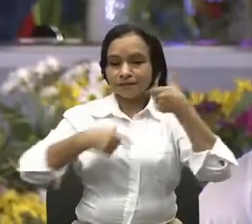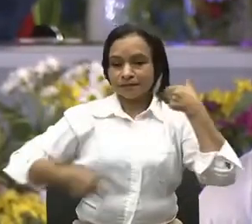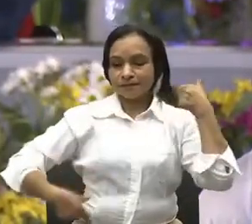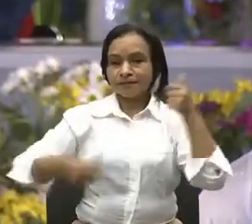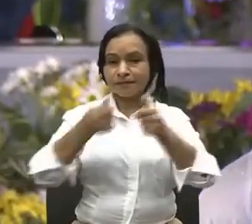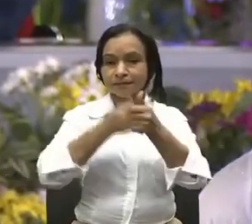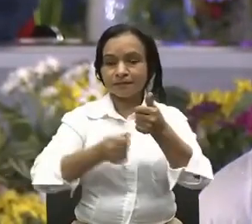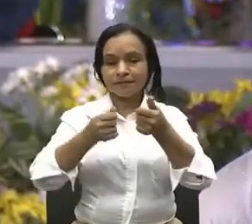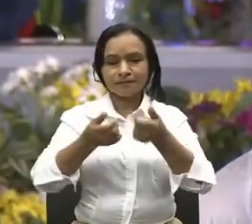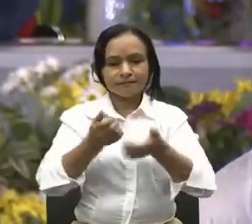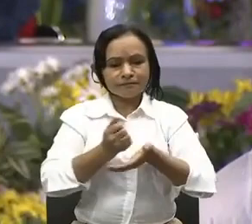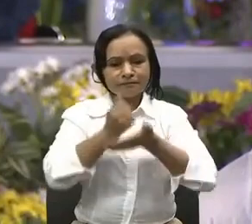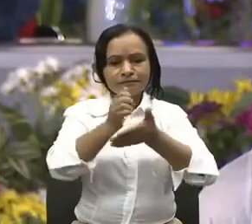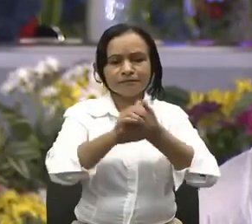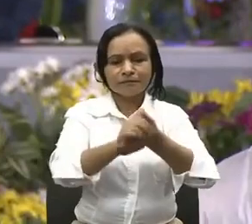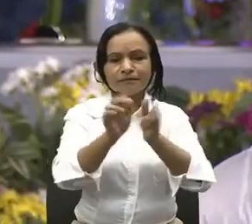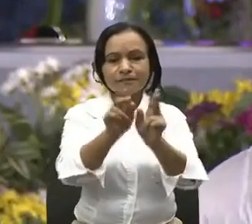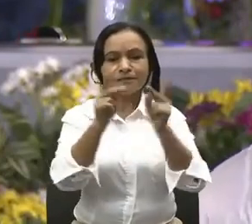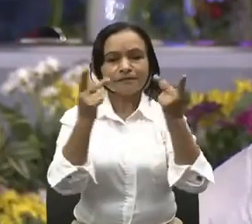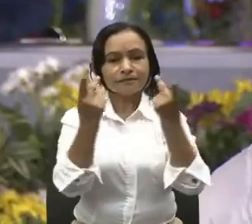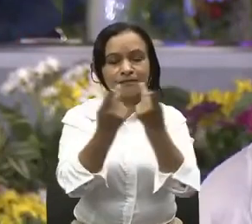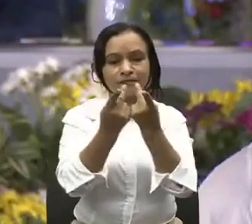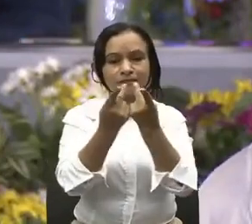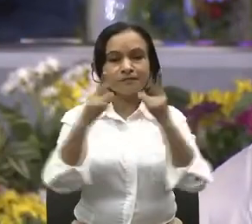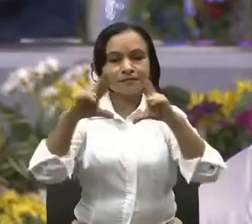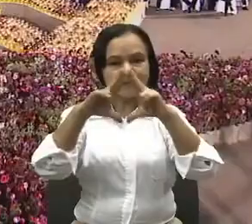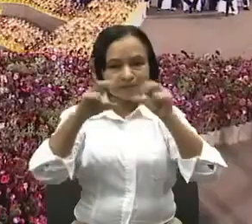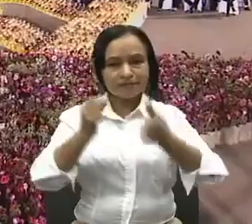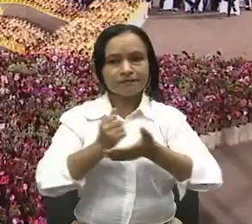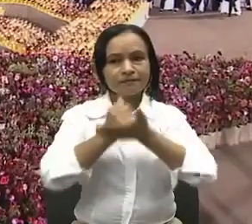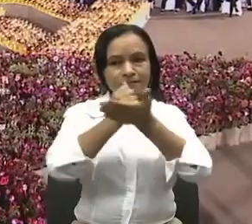de darle la mano al pueblo nicaragüense.